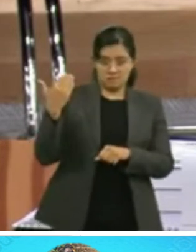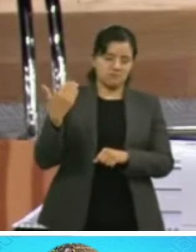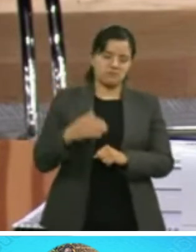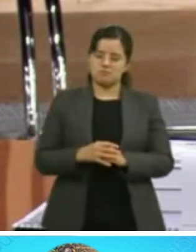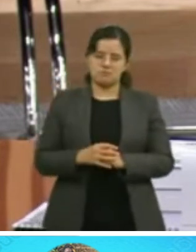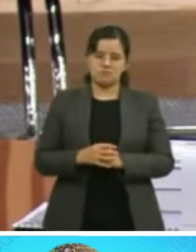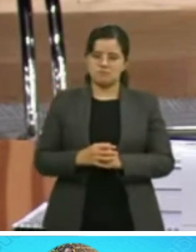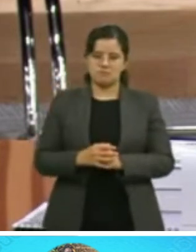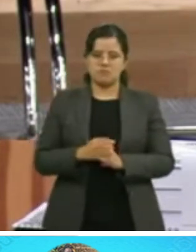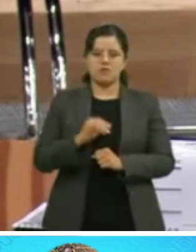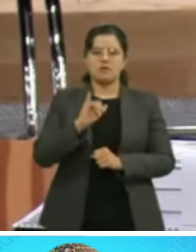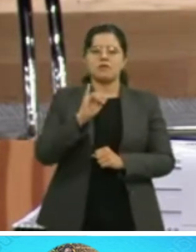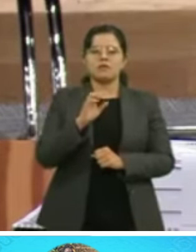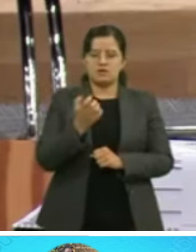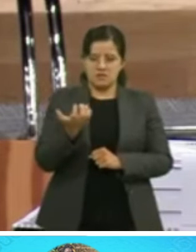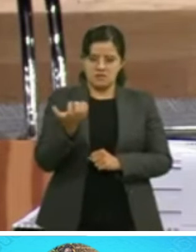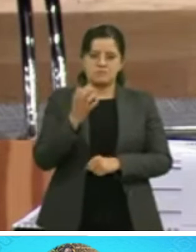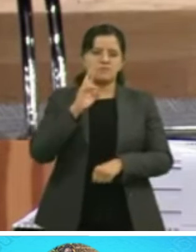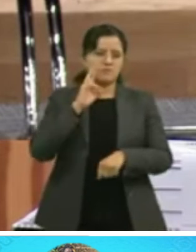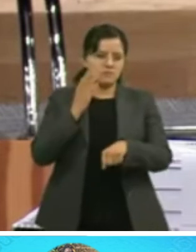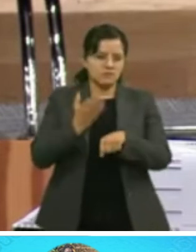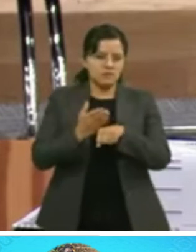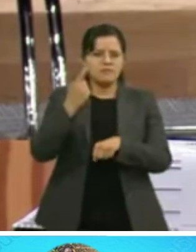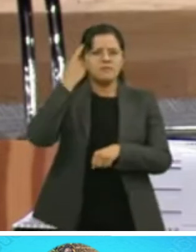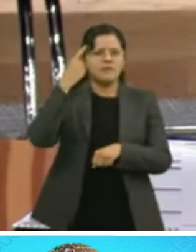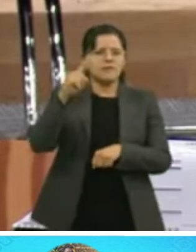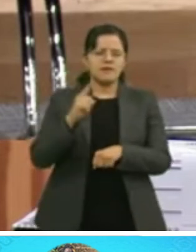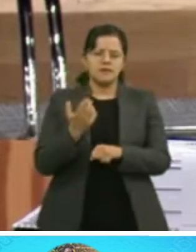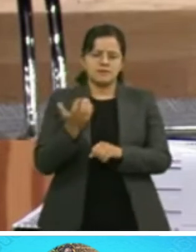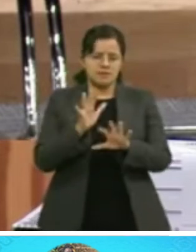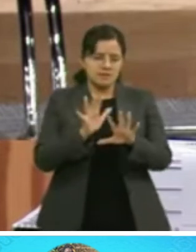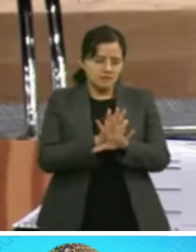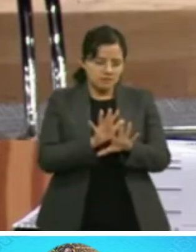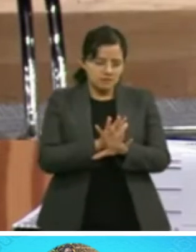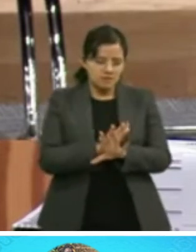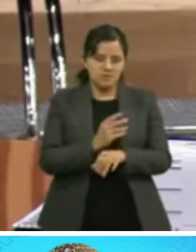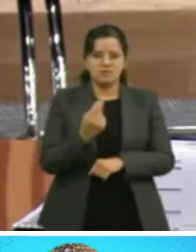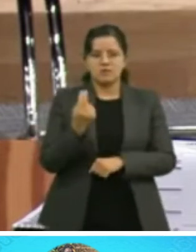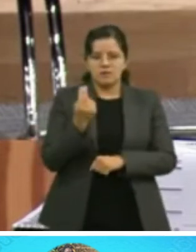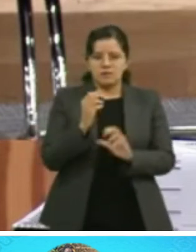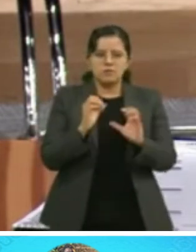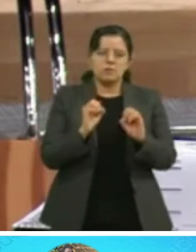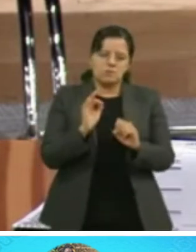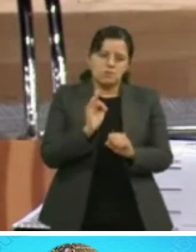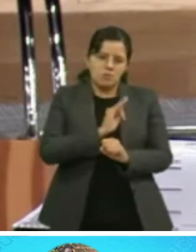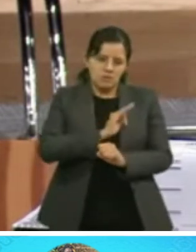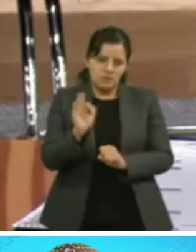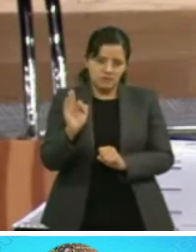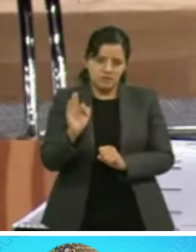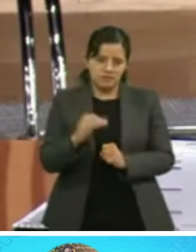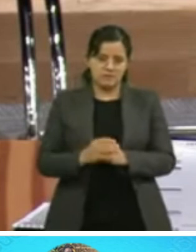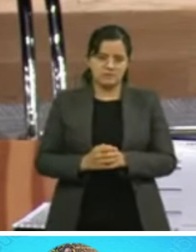El INE actuará con responsabilidad para hacer los ajustes que sean posibles